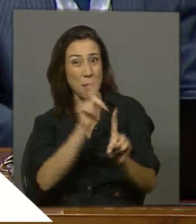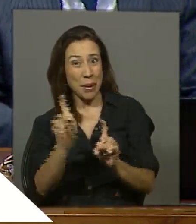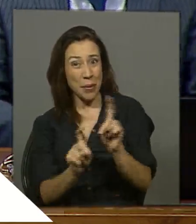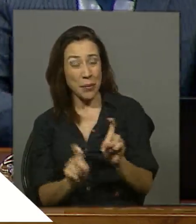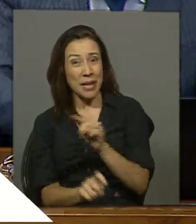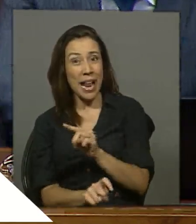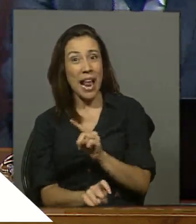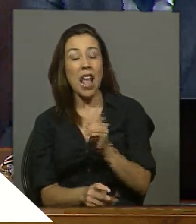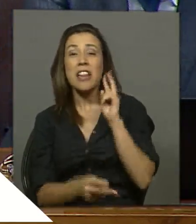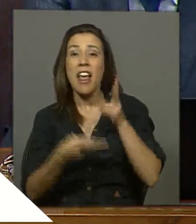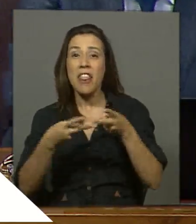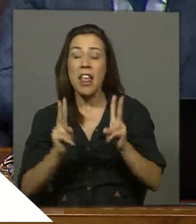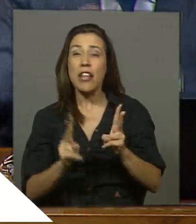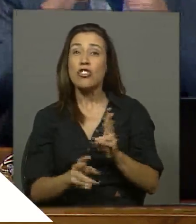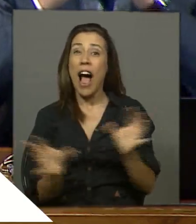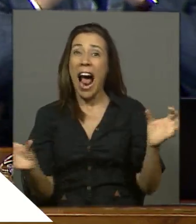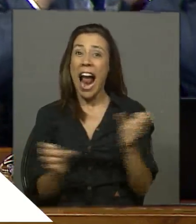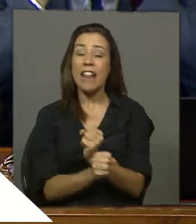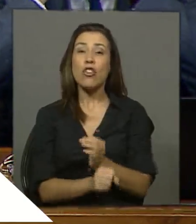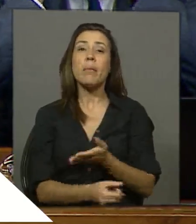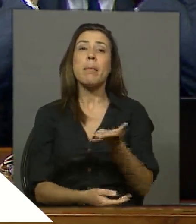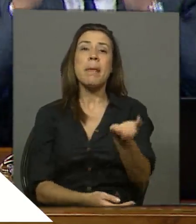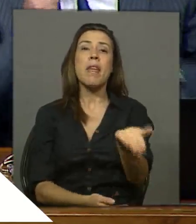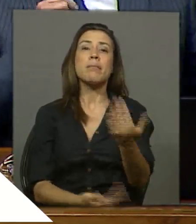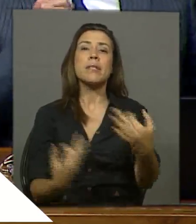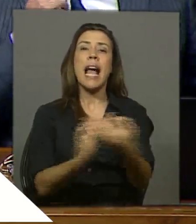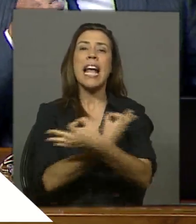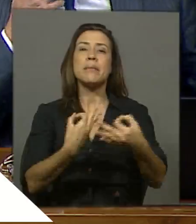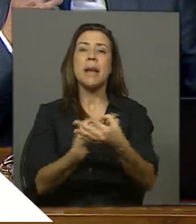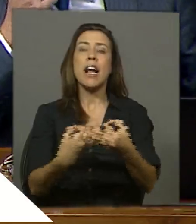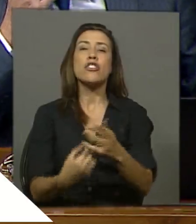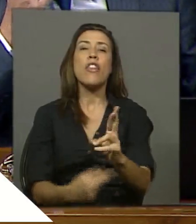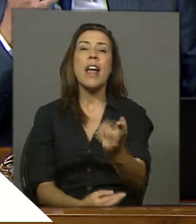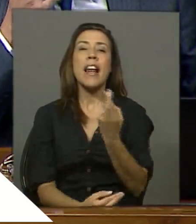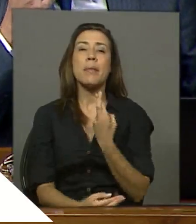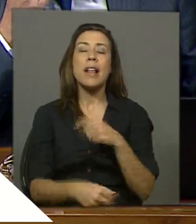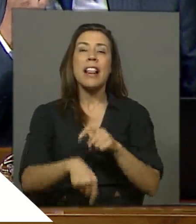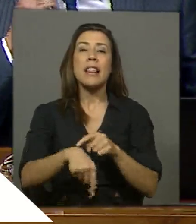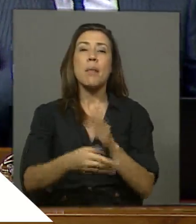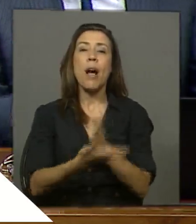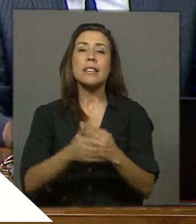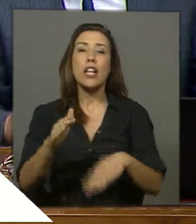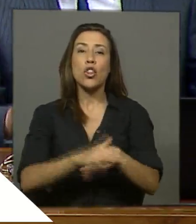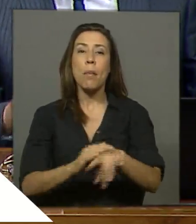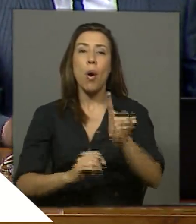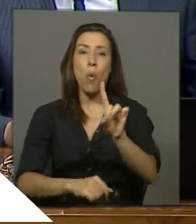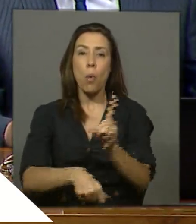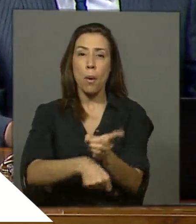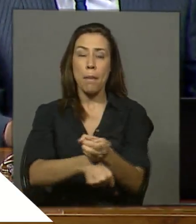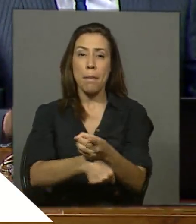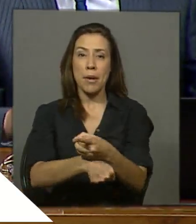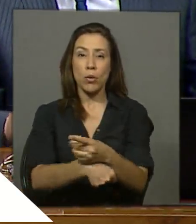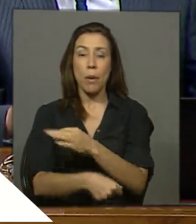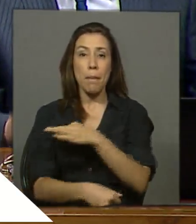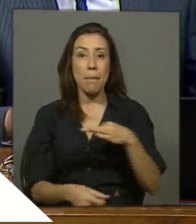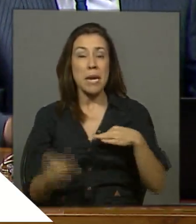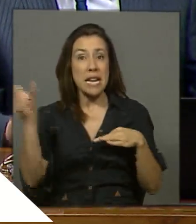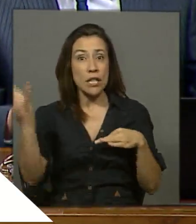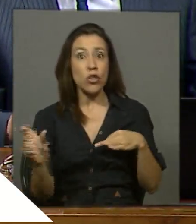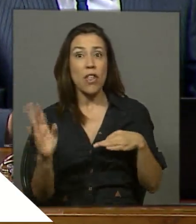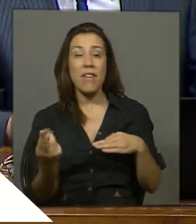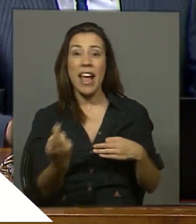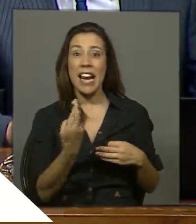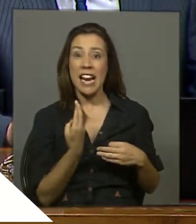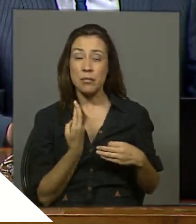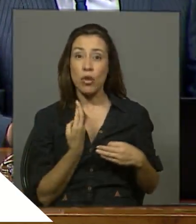pregunta tendrá derecho a pedir de inmediato aclaraciones sobre la respuesta por un tiempo no mayor de un minuto el ministro responderá a la